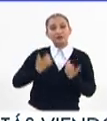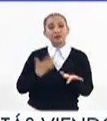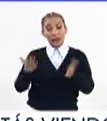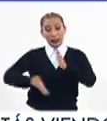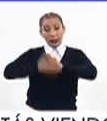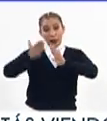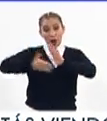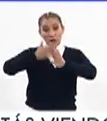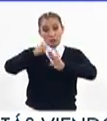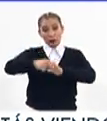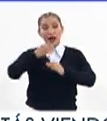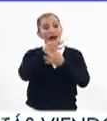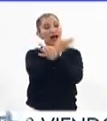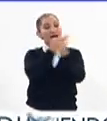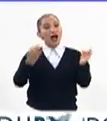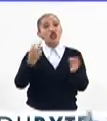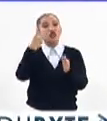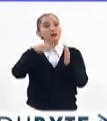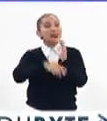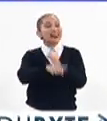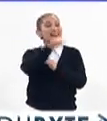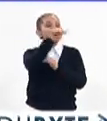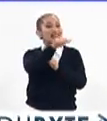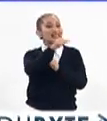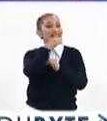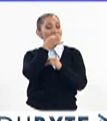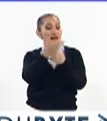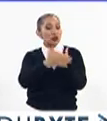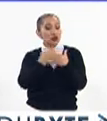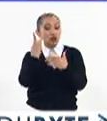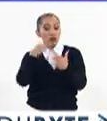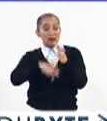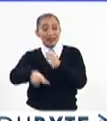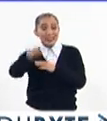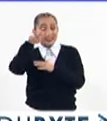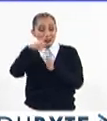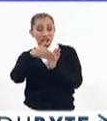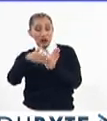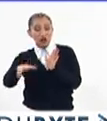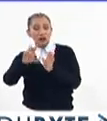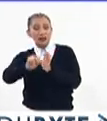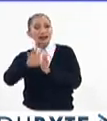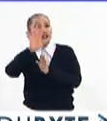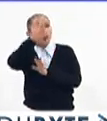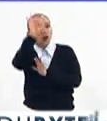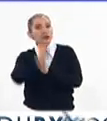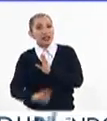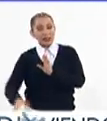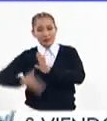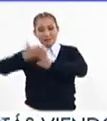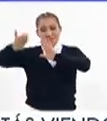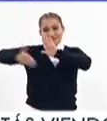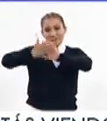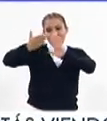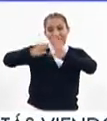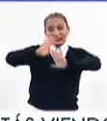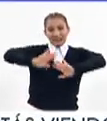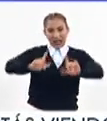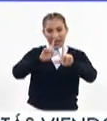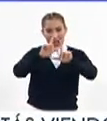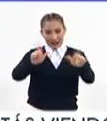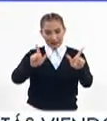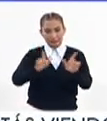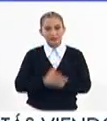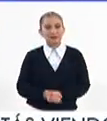La construcción fue anunciada en el año 2016. Durante el 2018, el 85% de la edificación ya